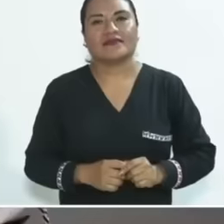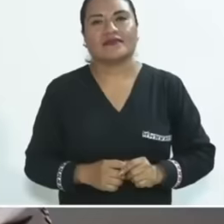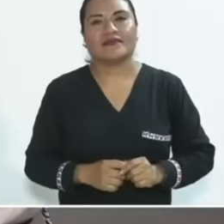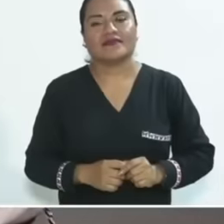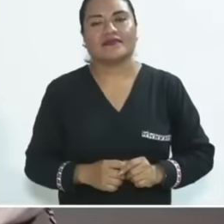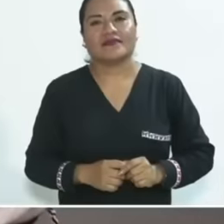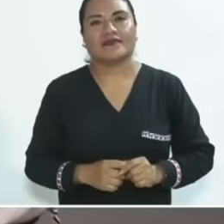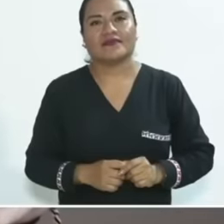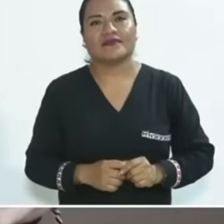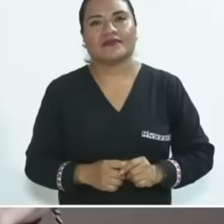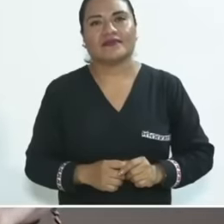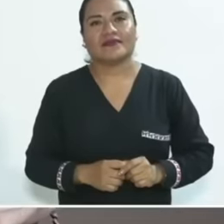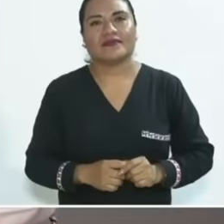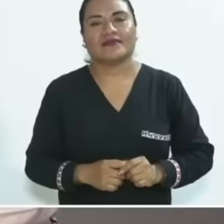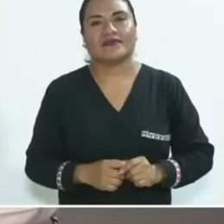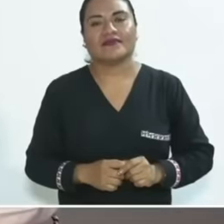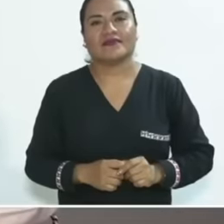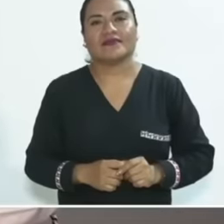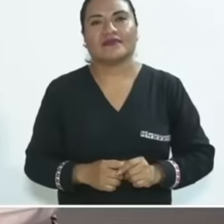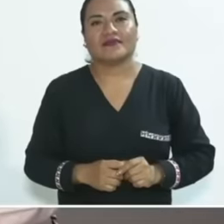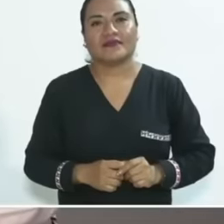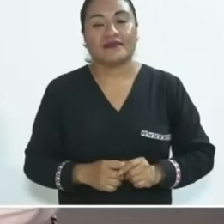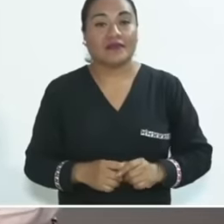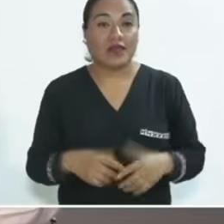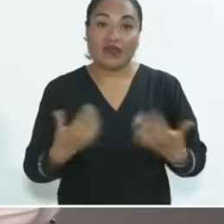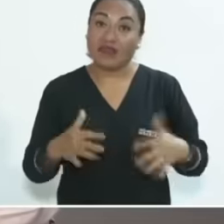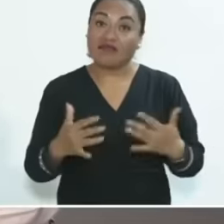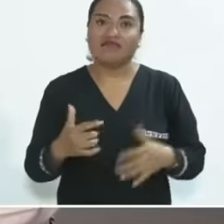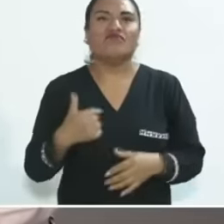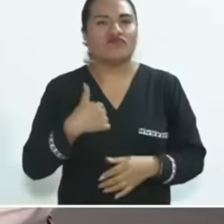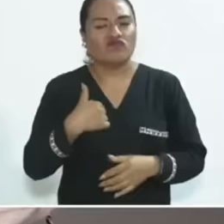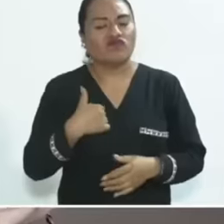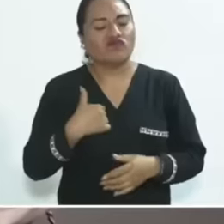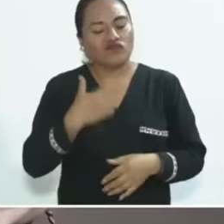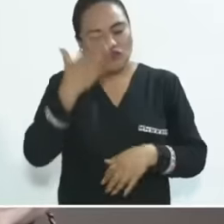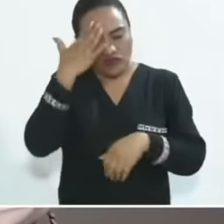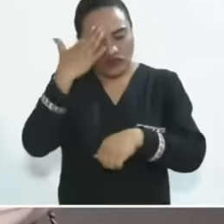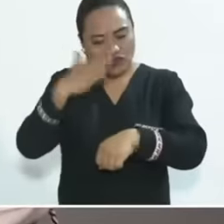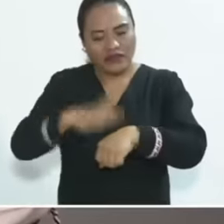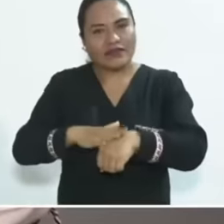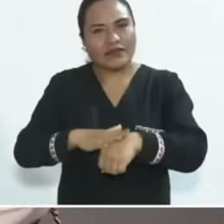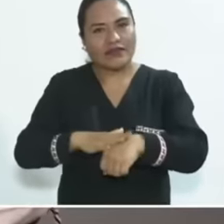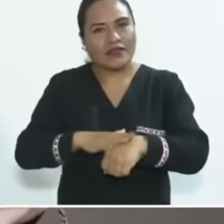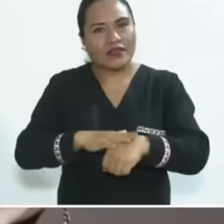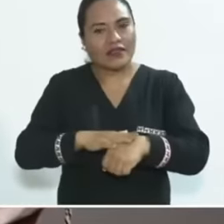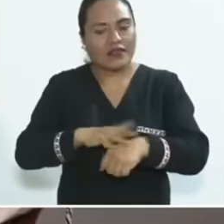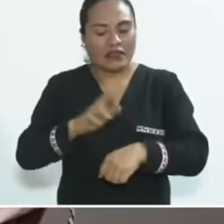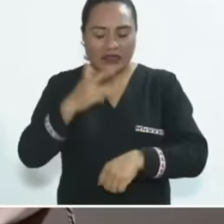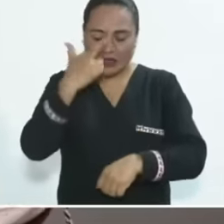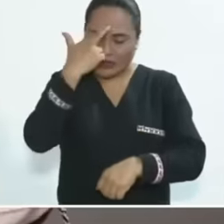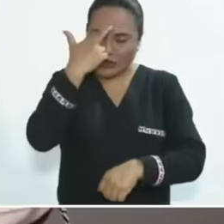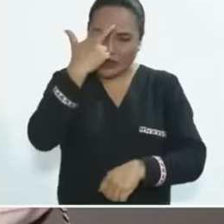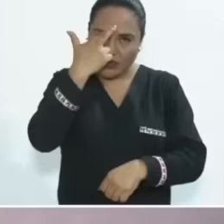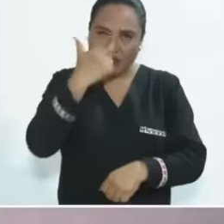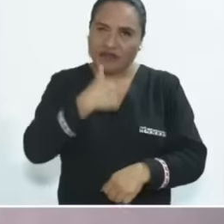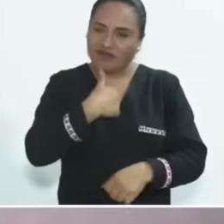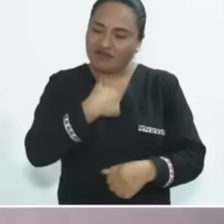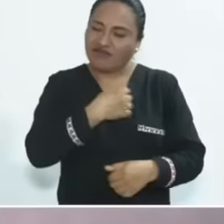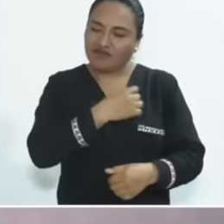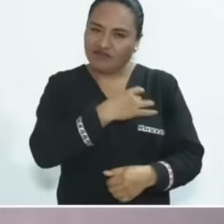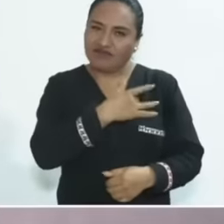Imagínense lo que me voy a llevar, qué recuerdos. Visité